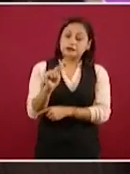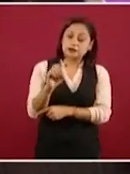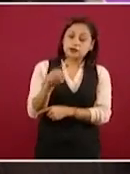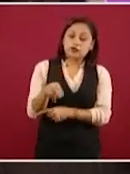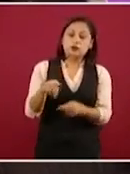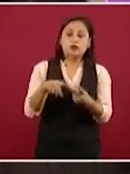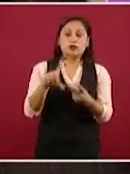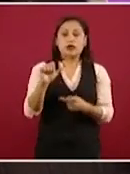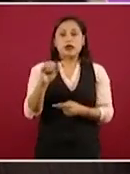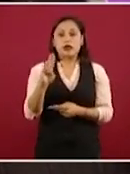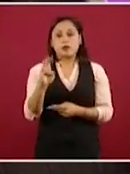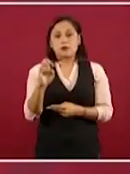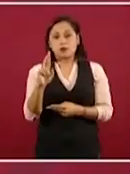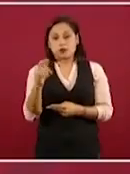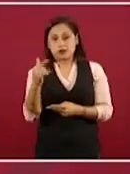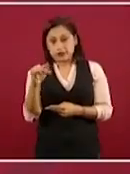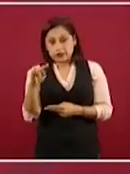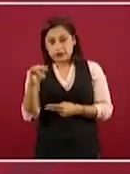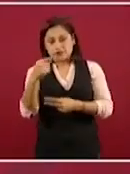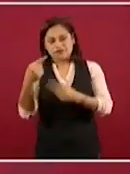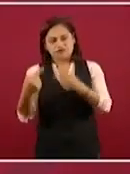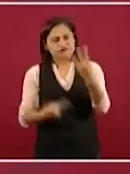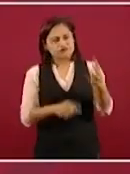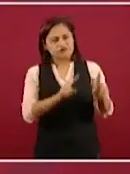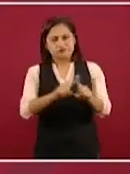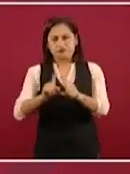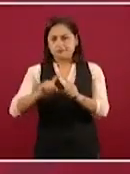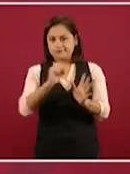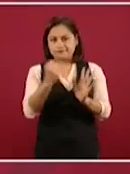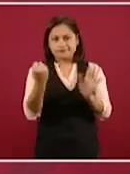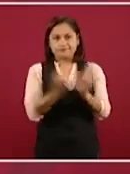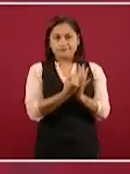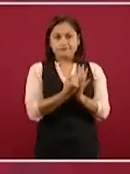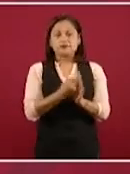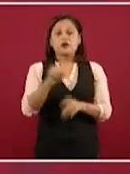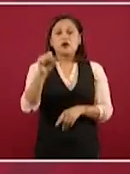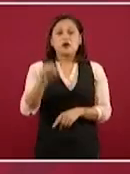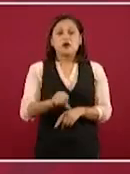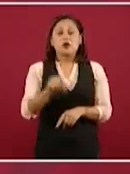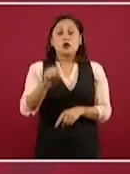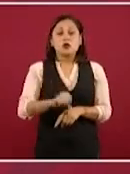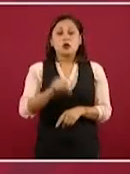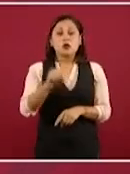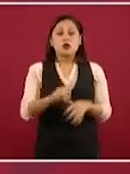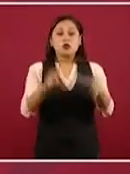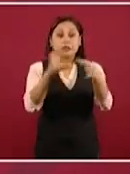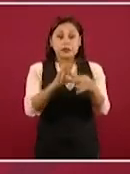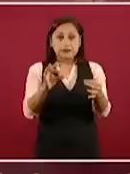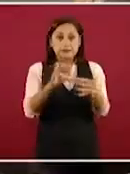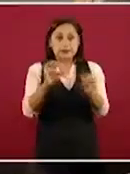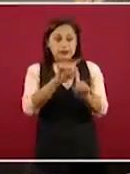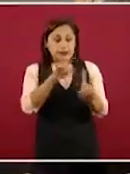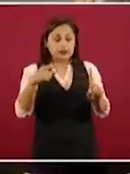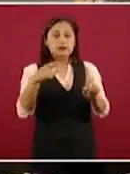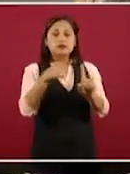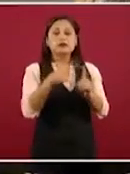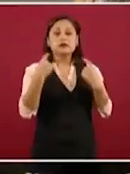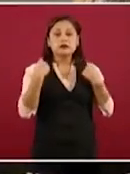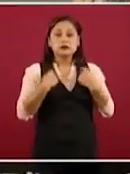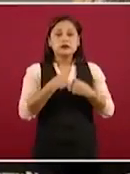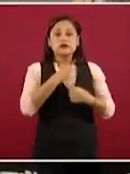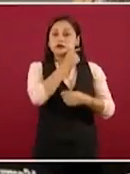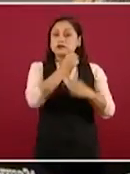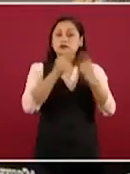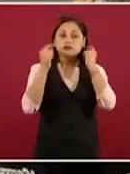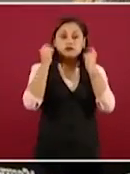Lamborghini. Hoy vamos a presentar exclusivamente en lo que atañe a las joyas, pero en los próximos